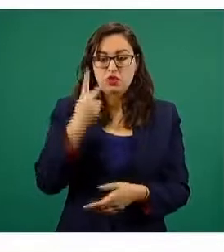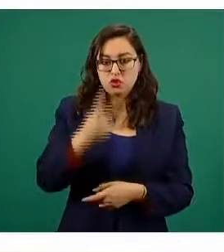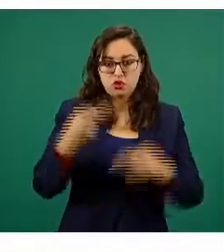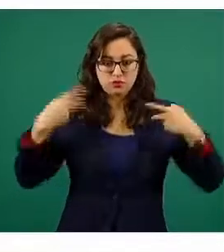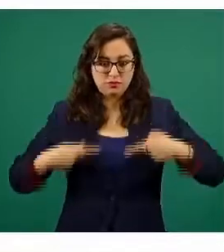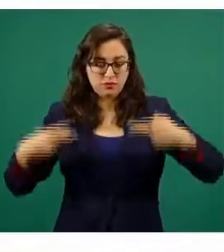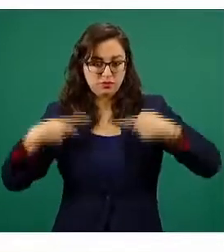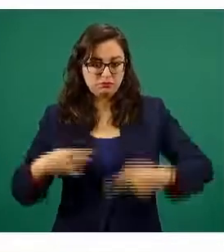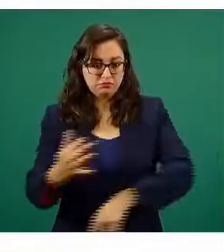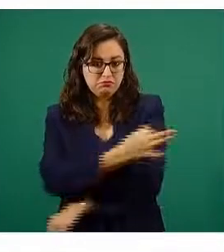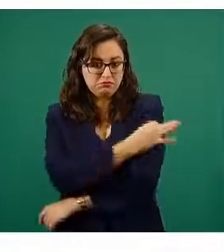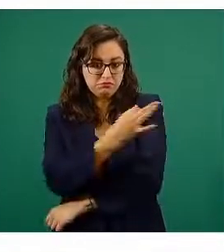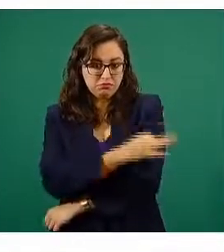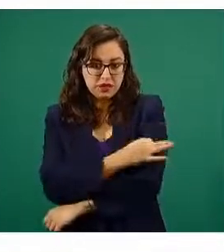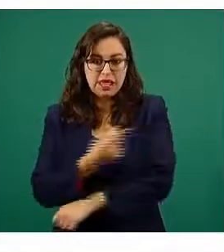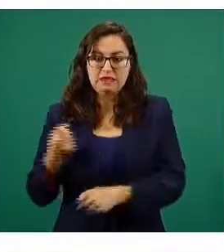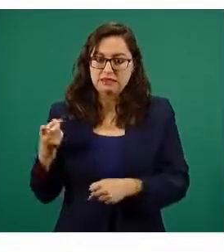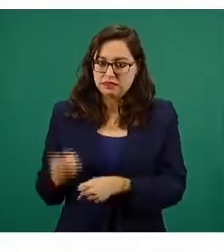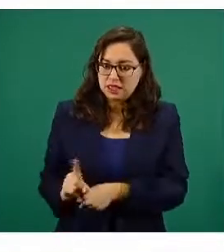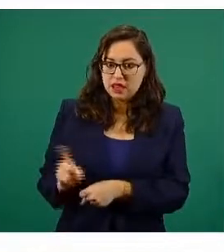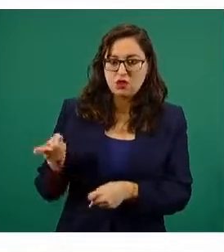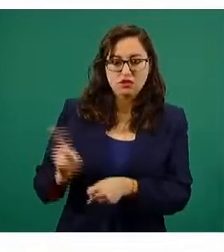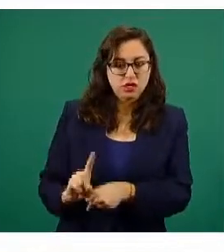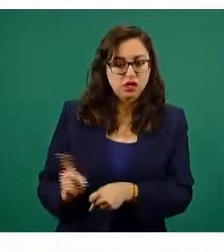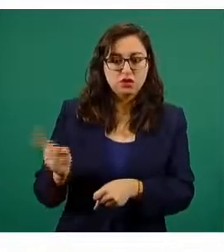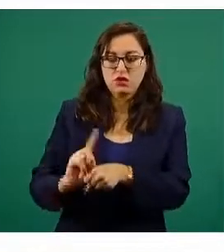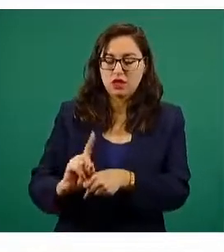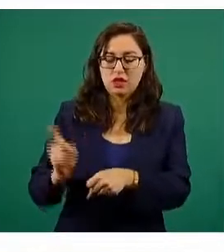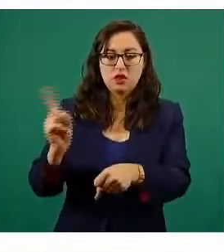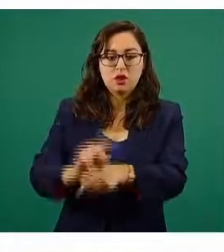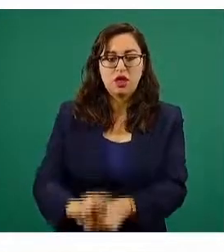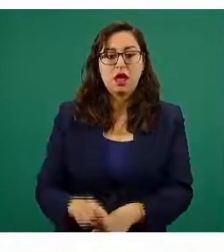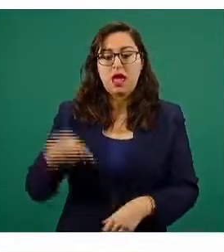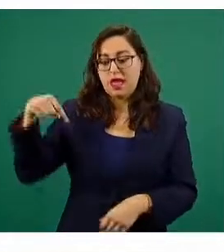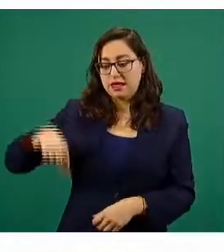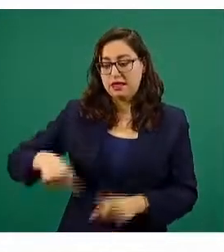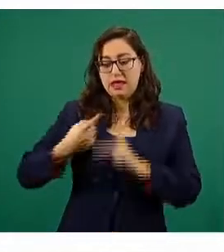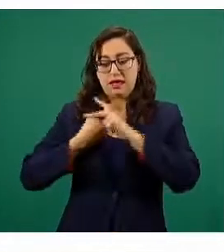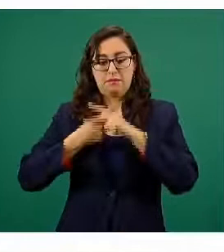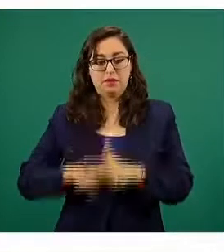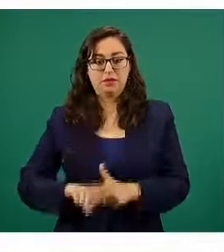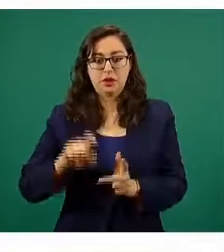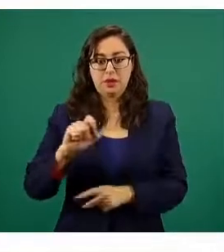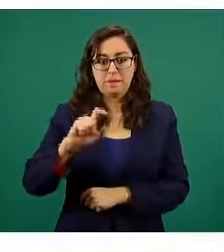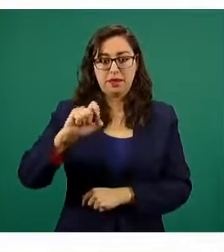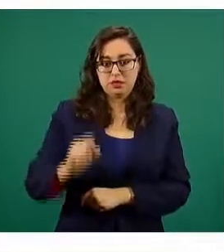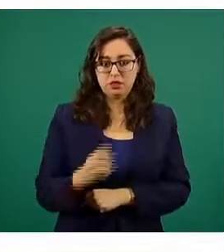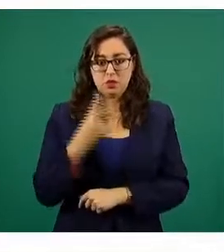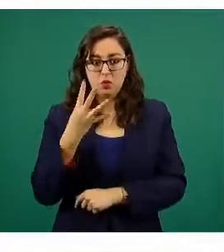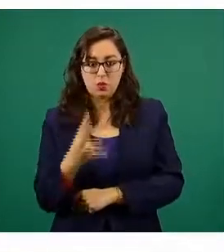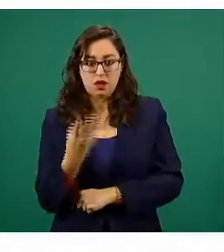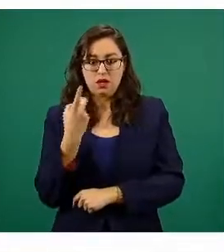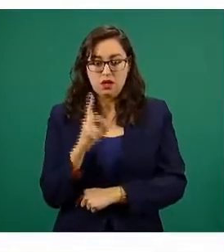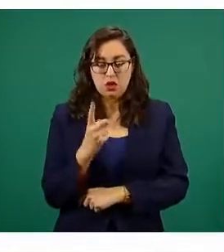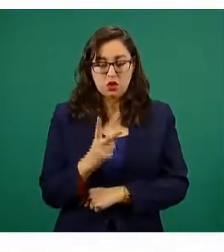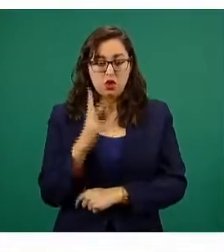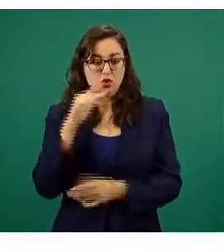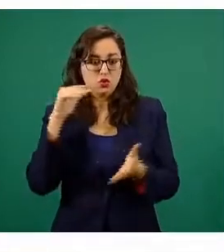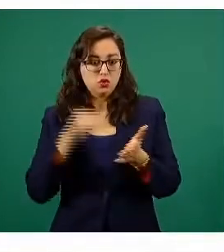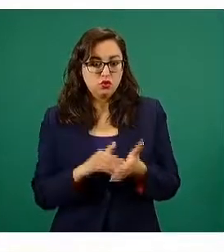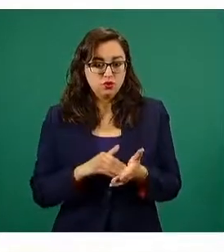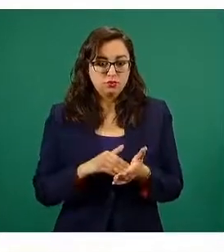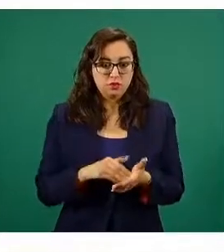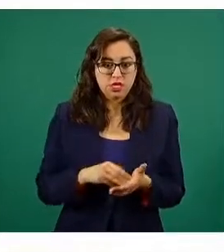graficando día por día. La vacunación contra COVID en México empezó el 24 de diciembre, con